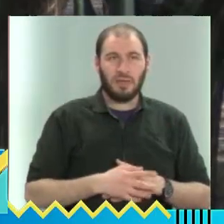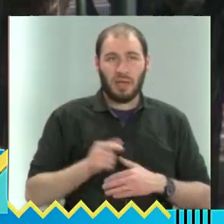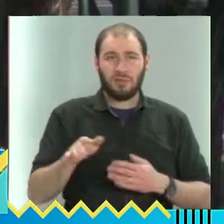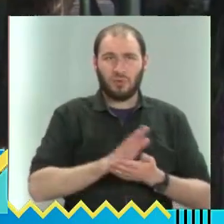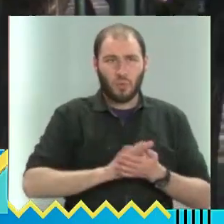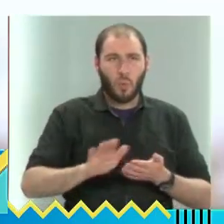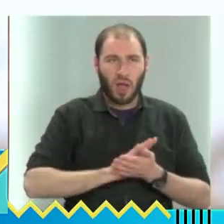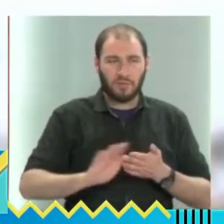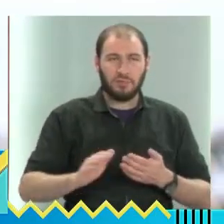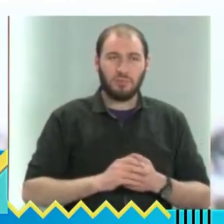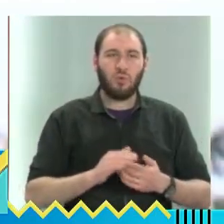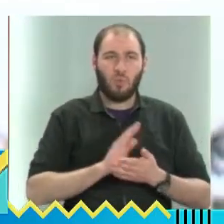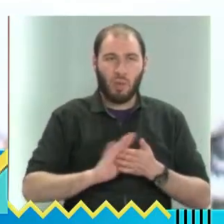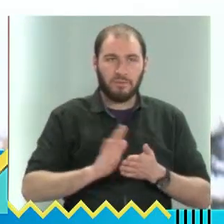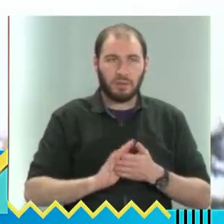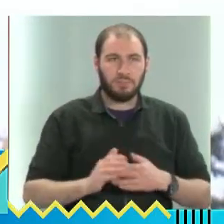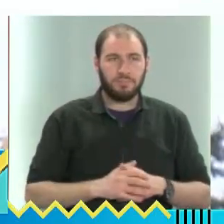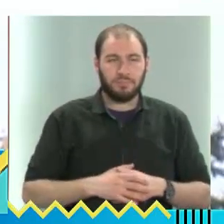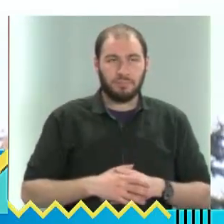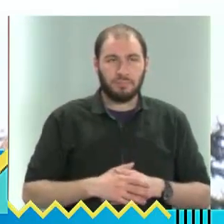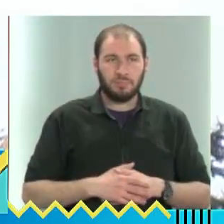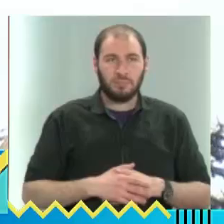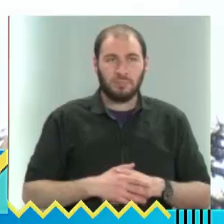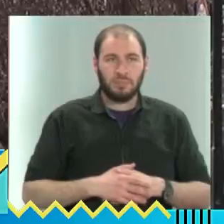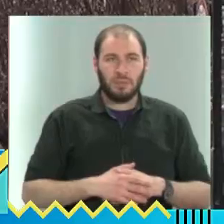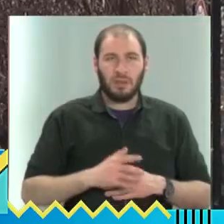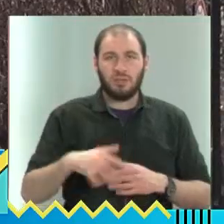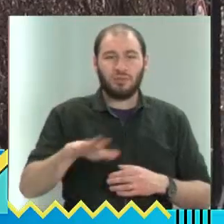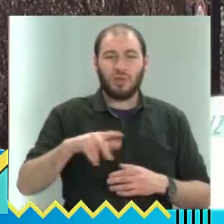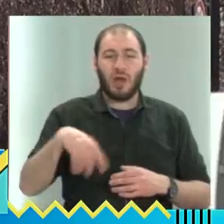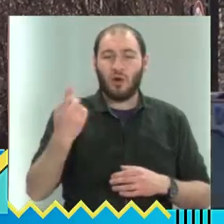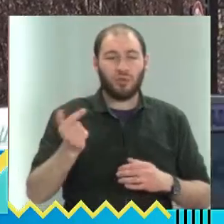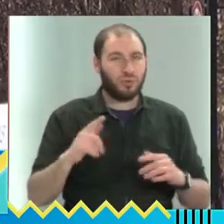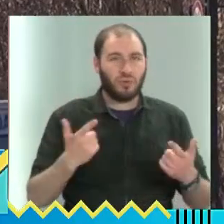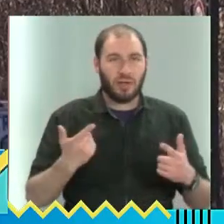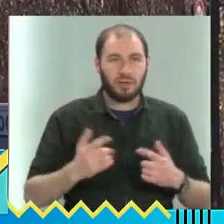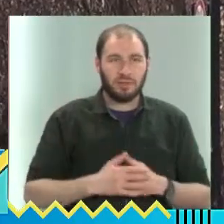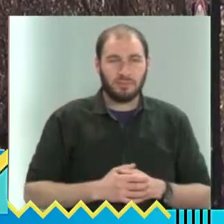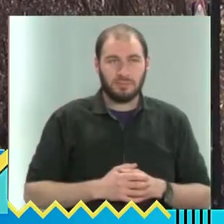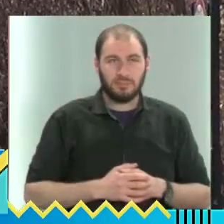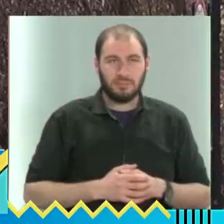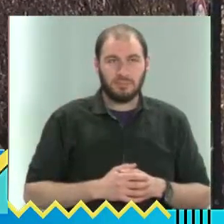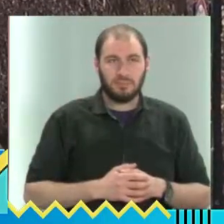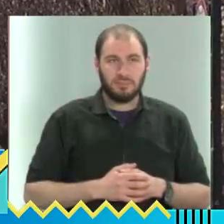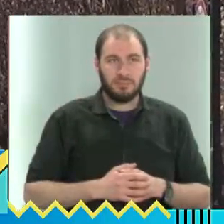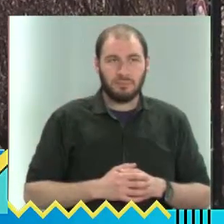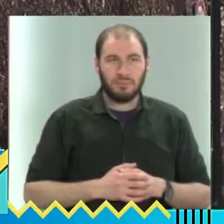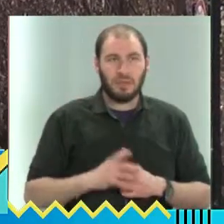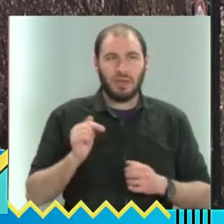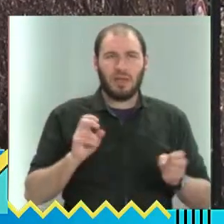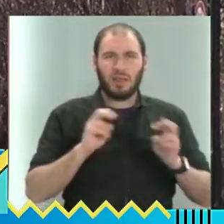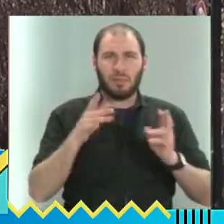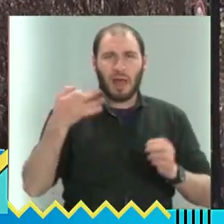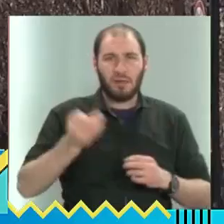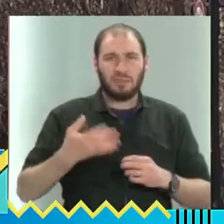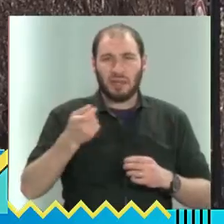innovador. Claro. Fue innovador y no se ve en otras ciudades. Entonces, por eso esa es una cuestión muy